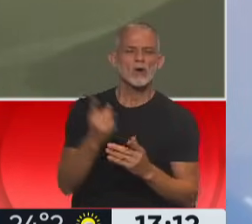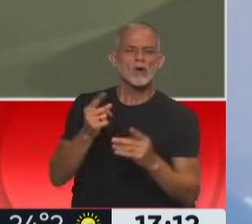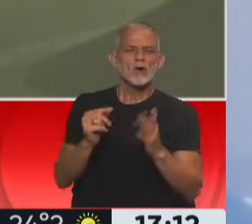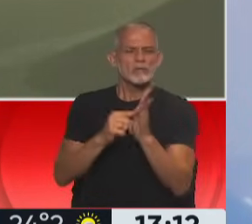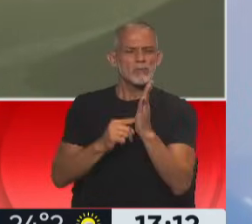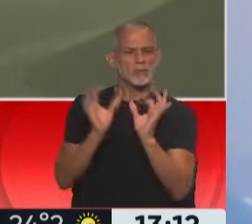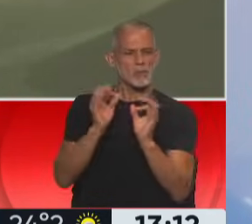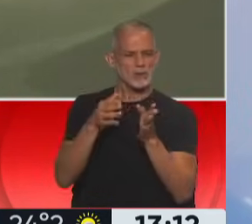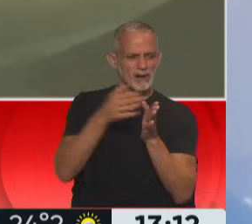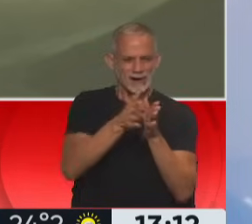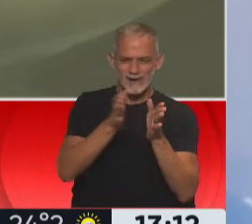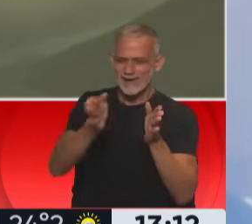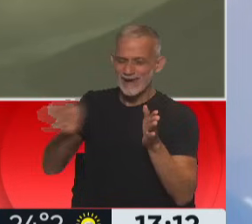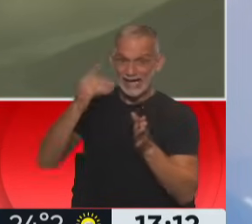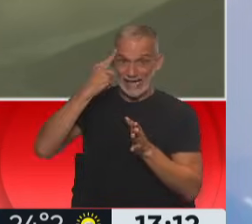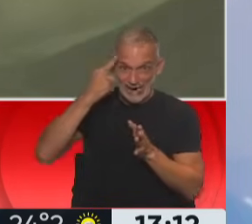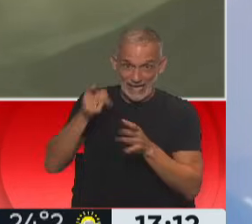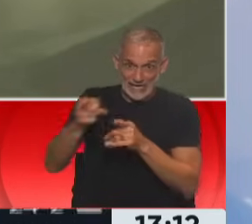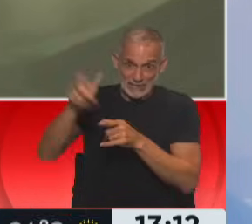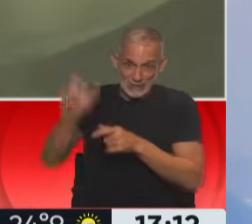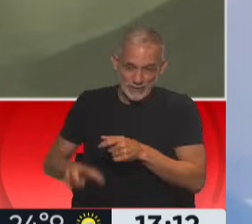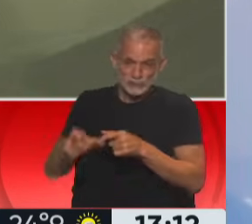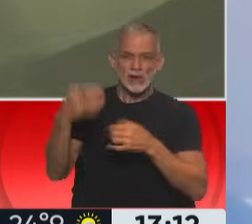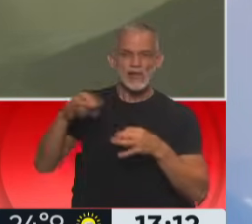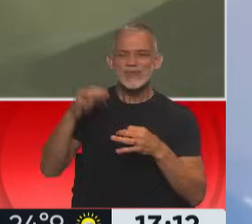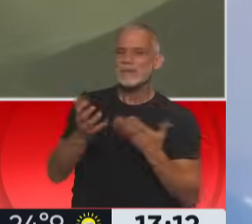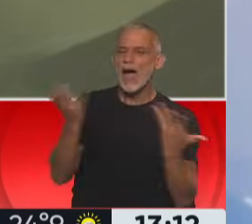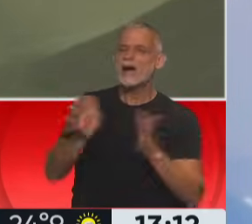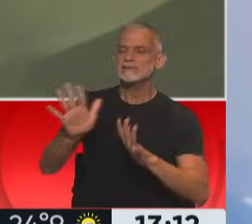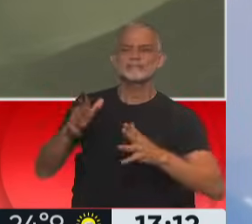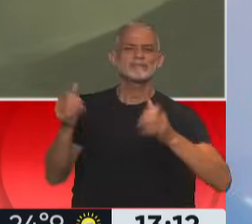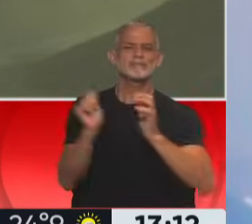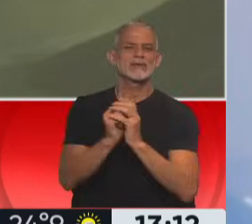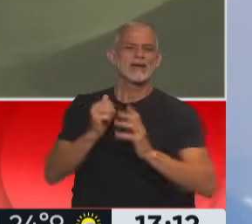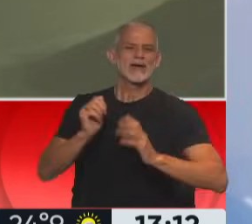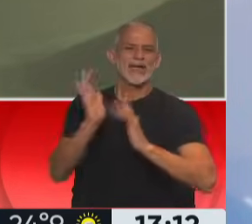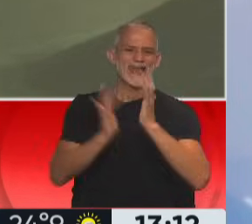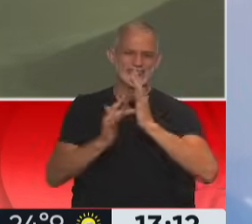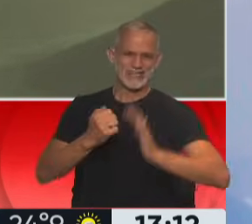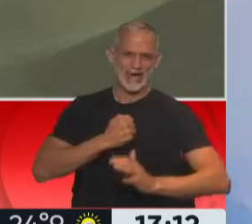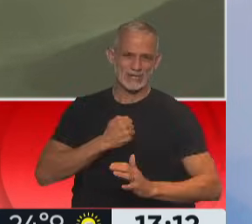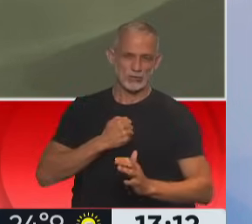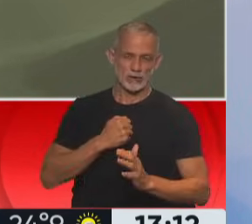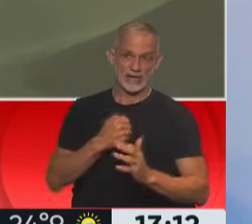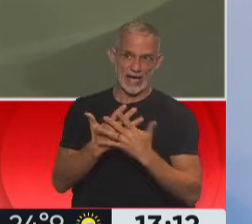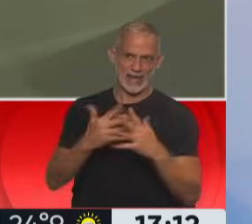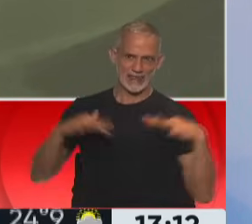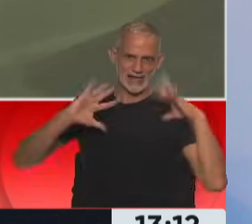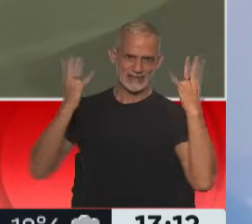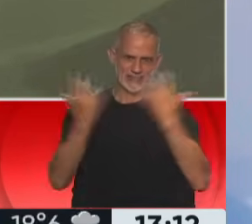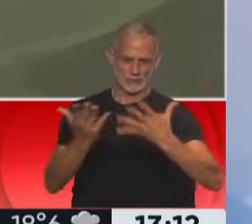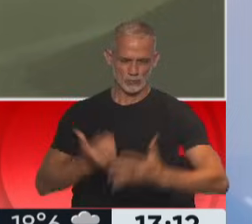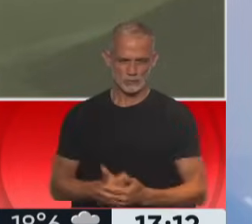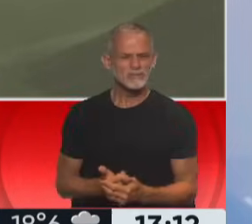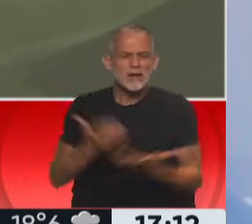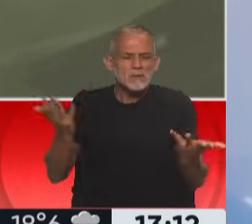principales líneas de lo que cree, considera que debe representar la Iglesia Católica ante el mundo en este momento. Bueno, a